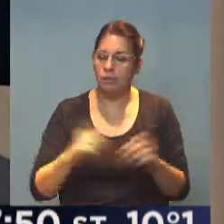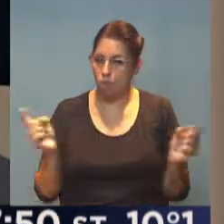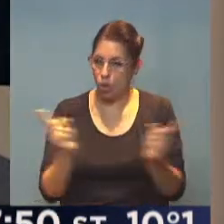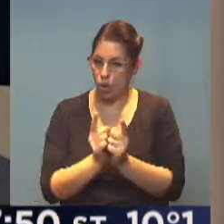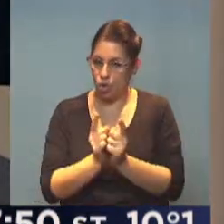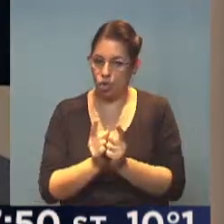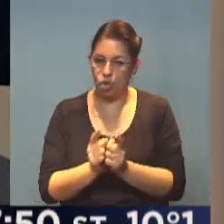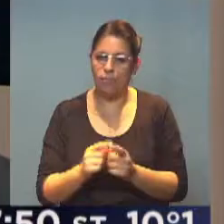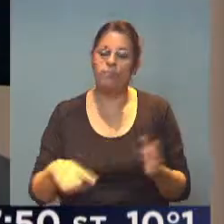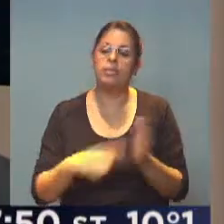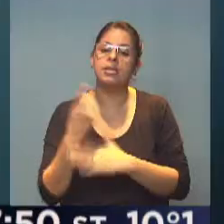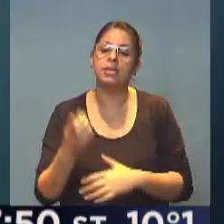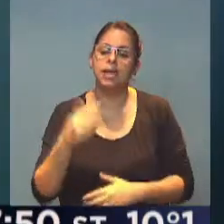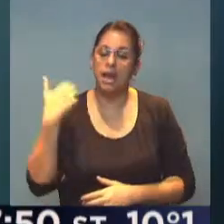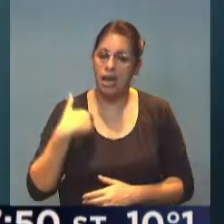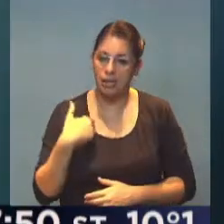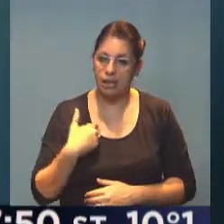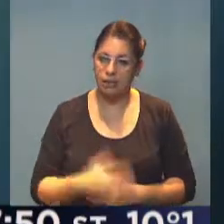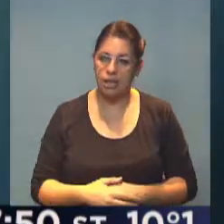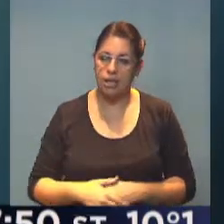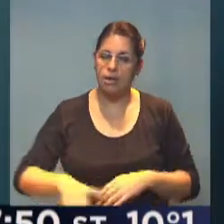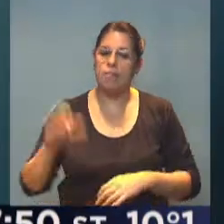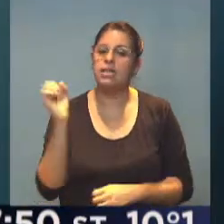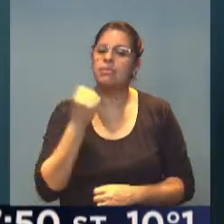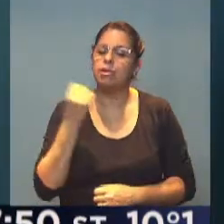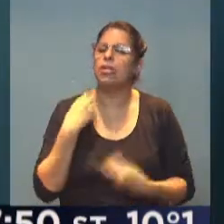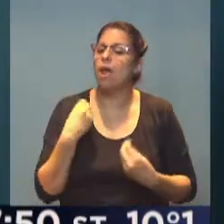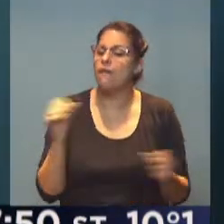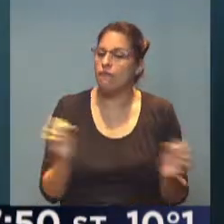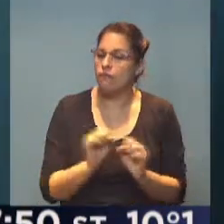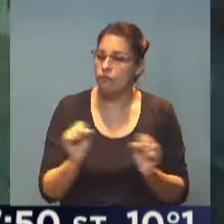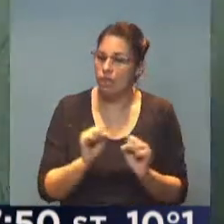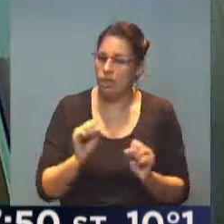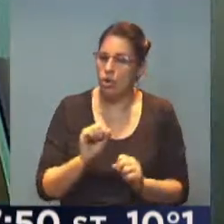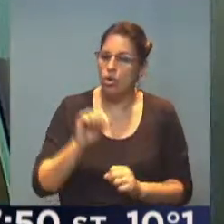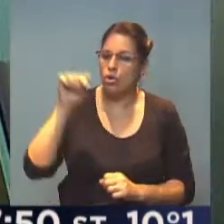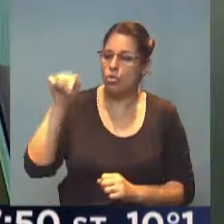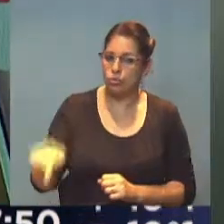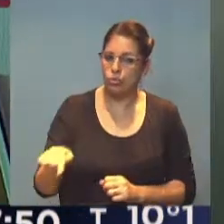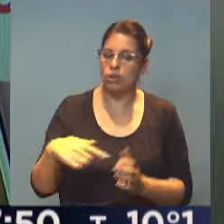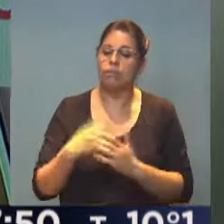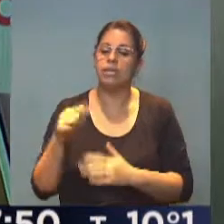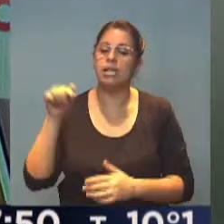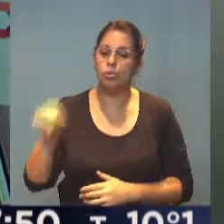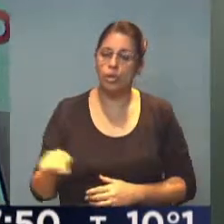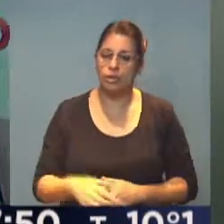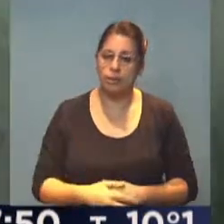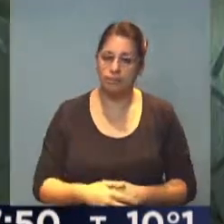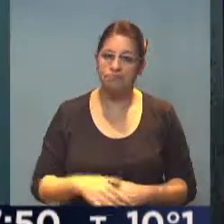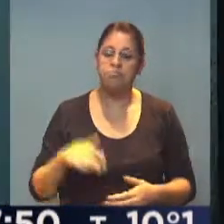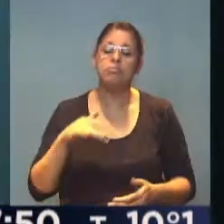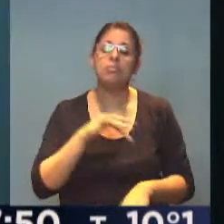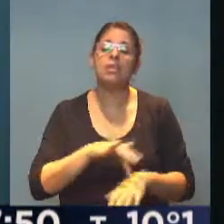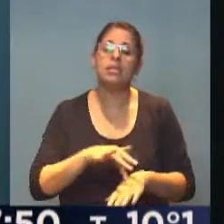En la zona central del país lo más destacado es el frío, particularmente aquí en el sudeste de la provincia de Buenos Aires. Las